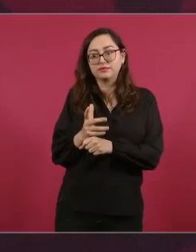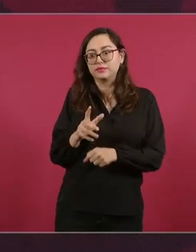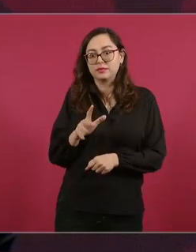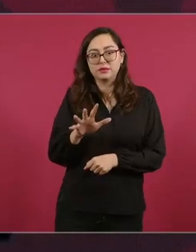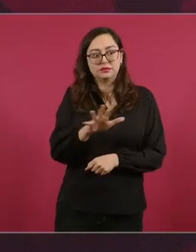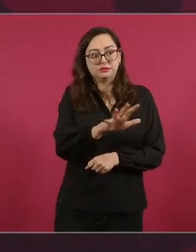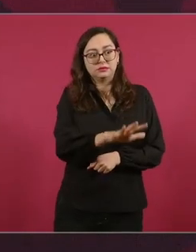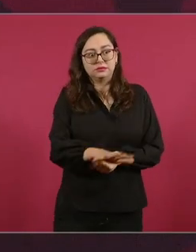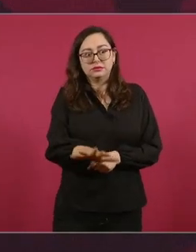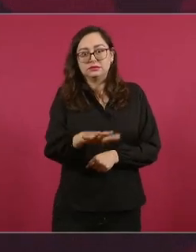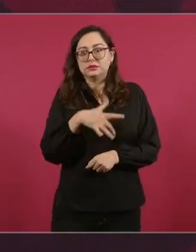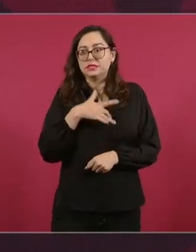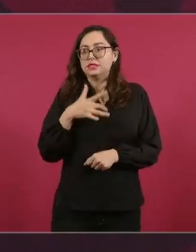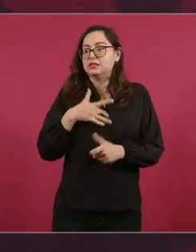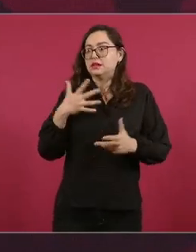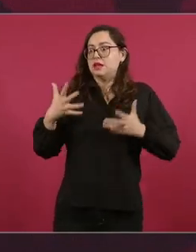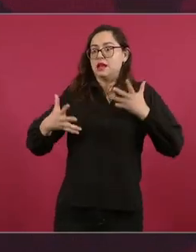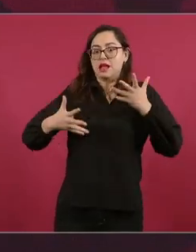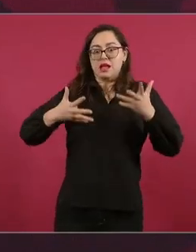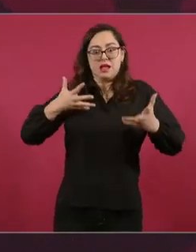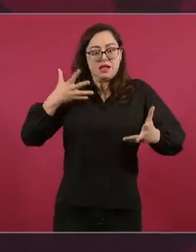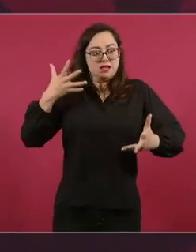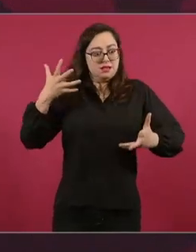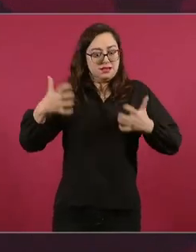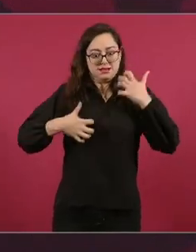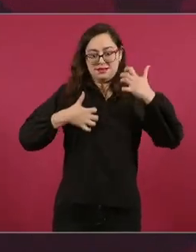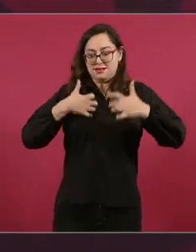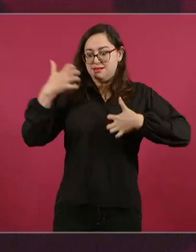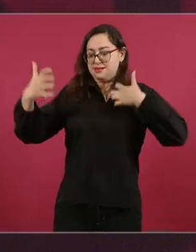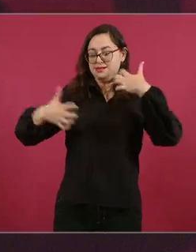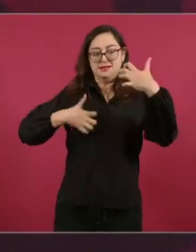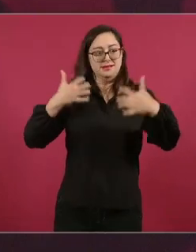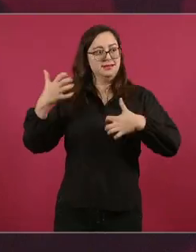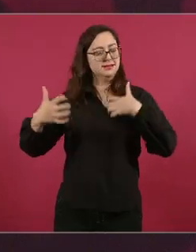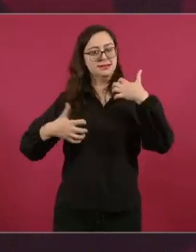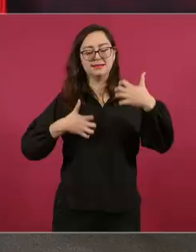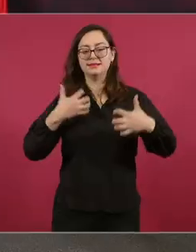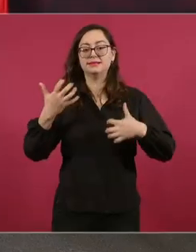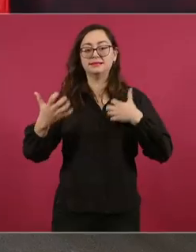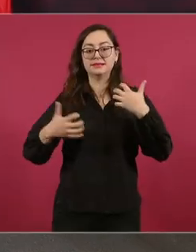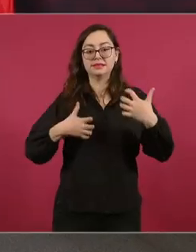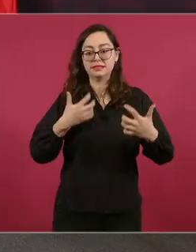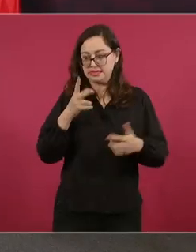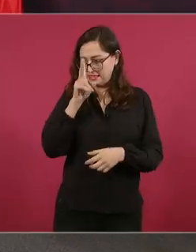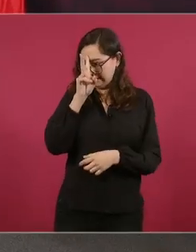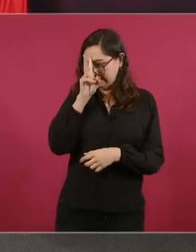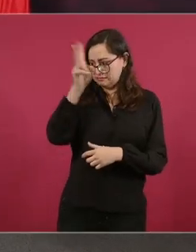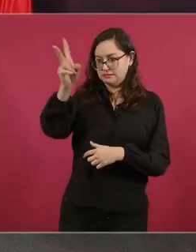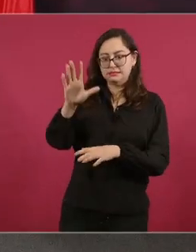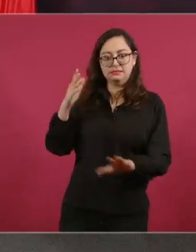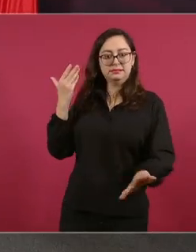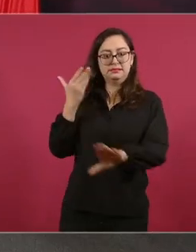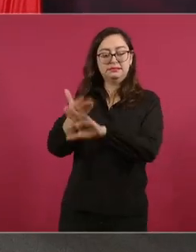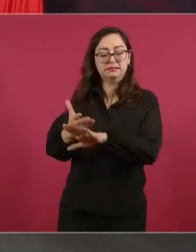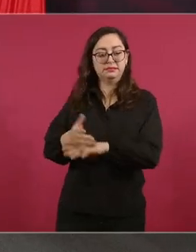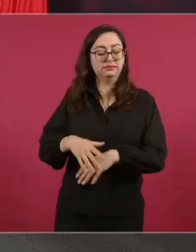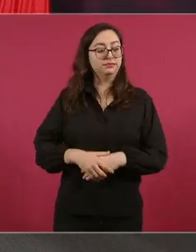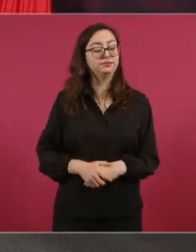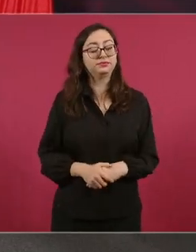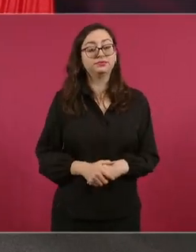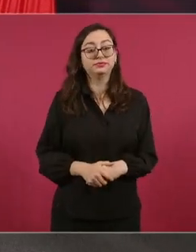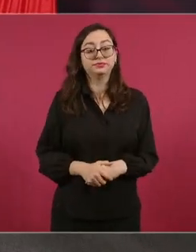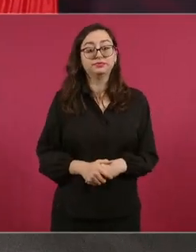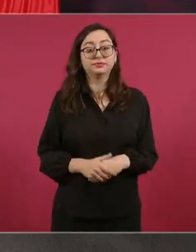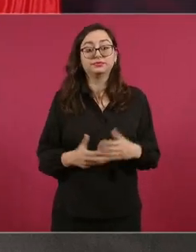el coraje. No, por eso saben, no sé si Elizabeth lo mencionó, pero